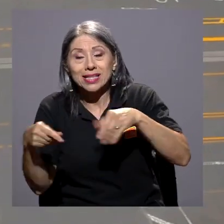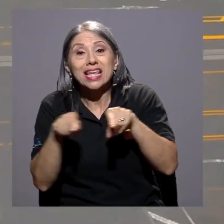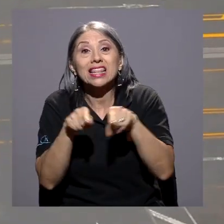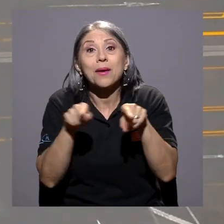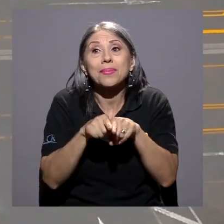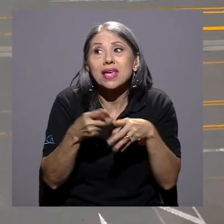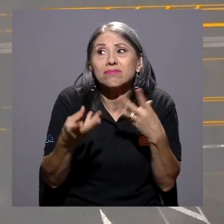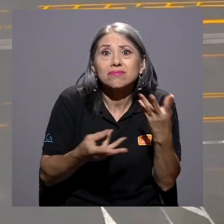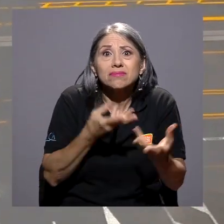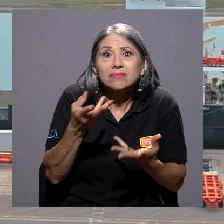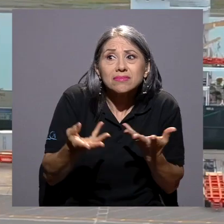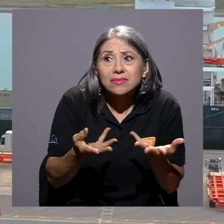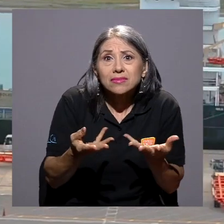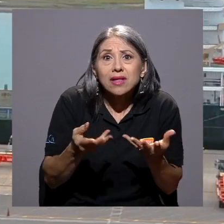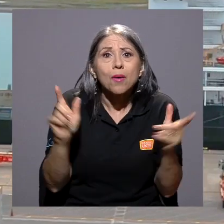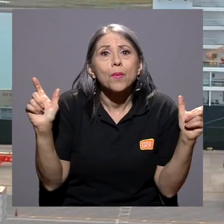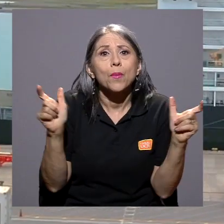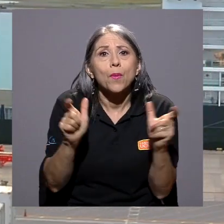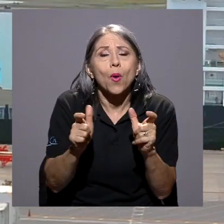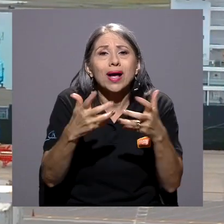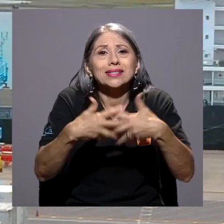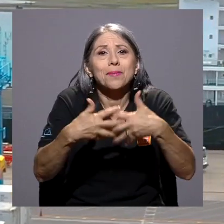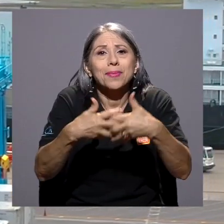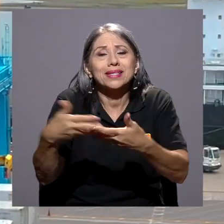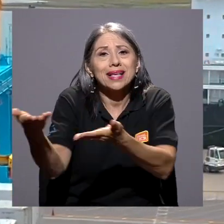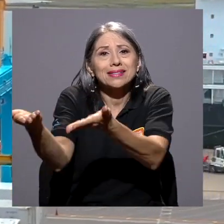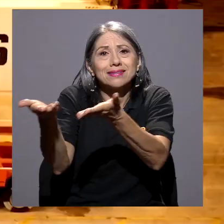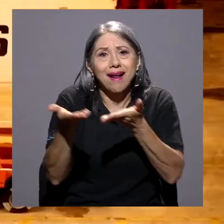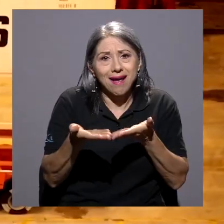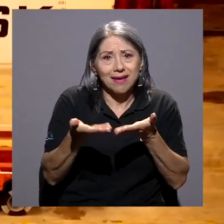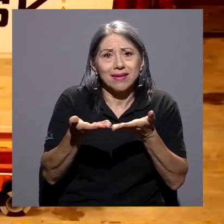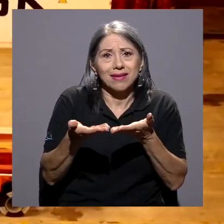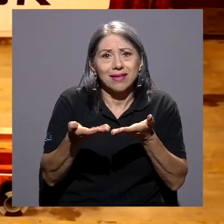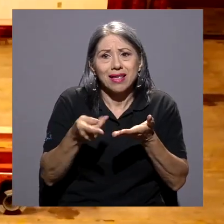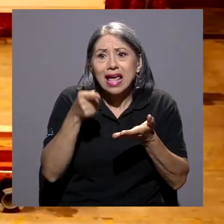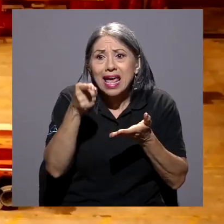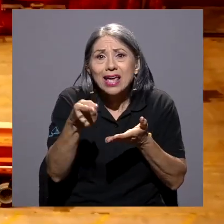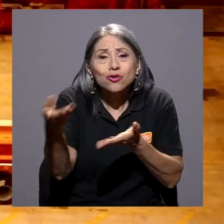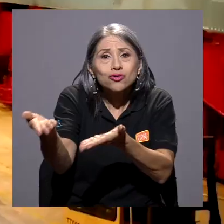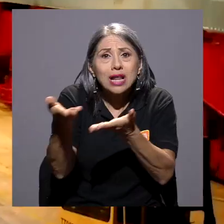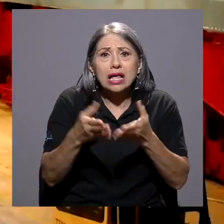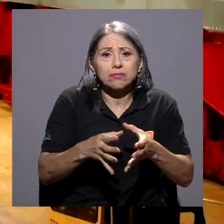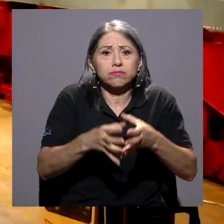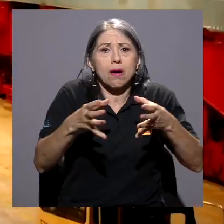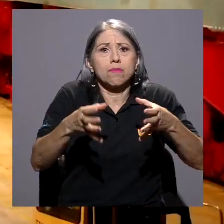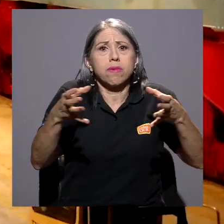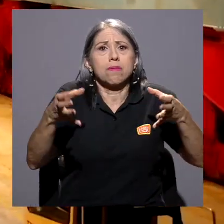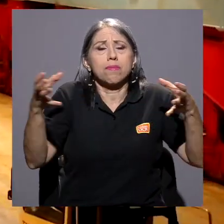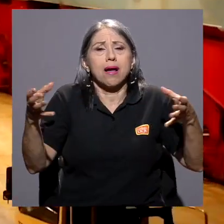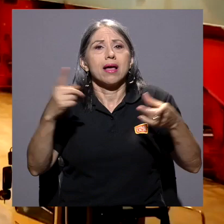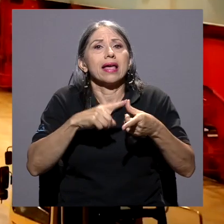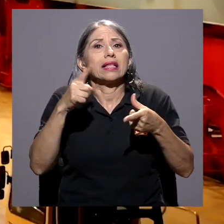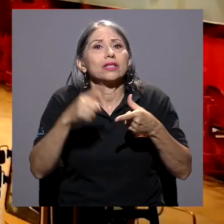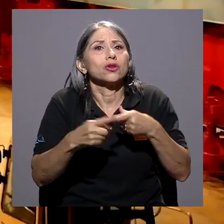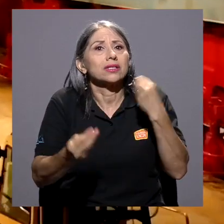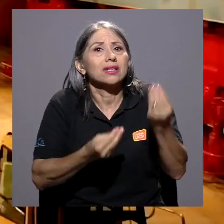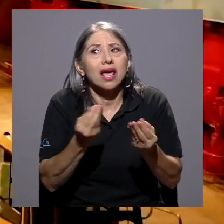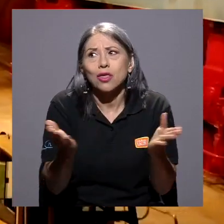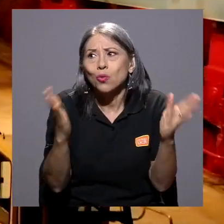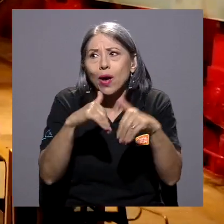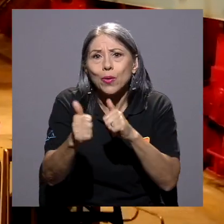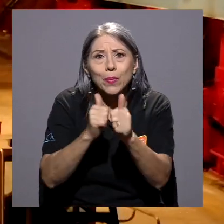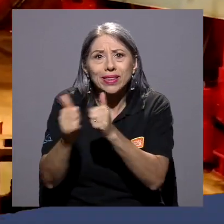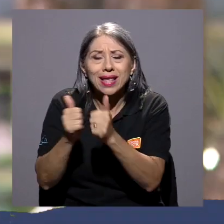muy pocas empresas que importan gran cantidad de productos, y esas importaciones tienden a reducir la capacidad